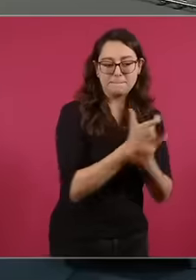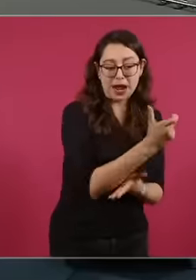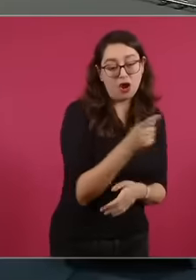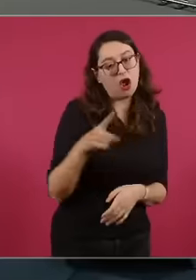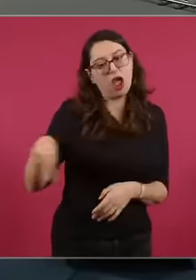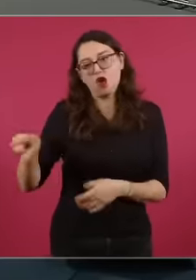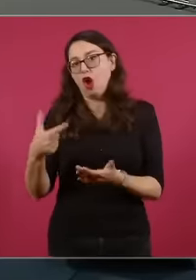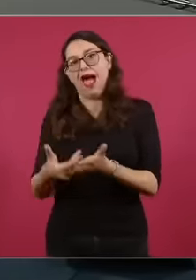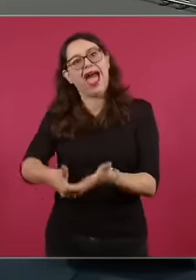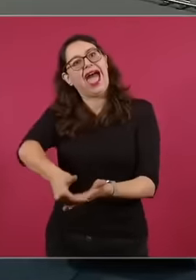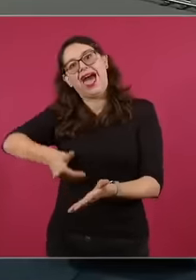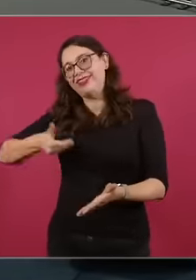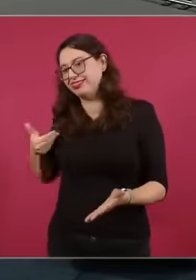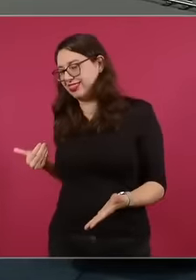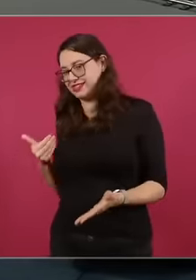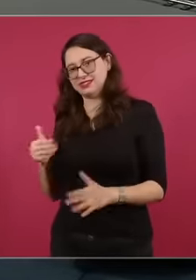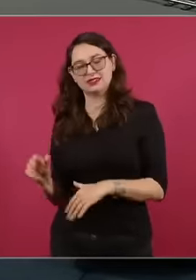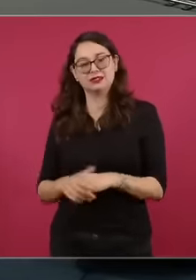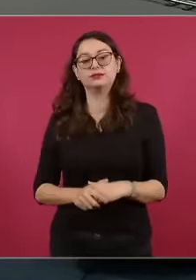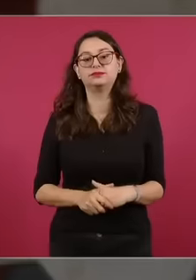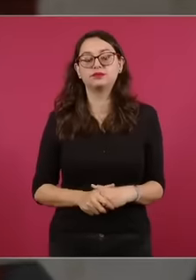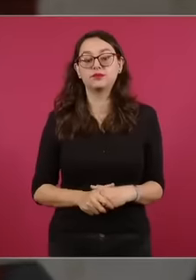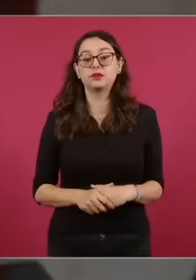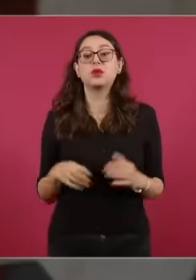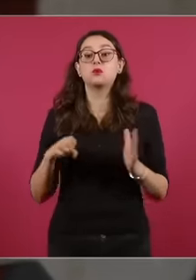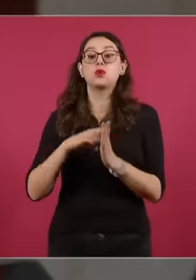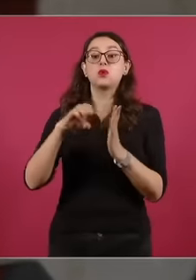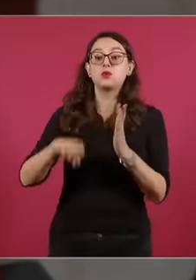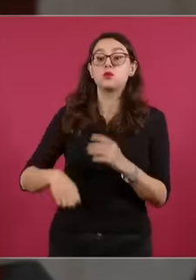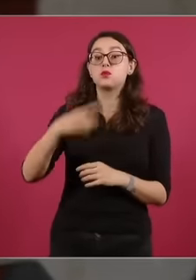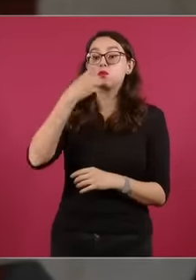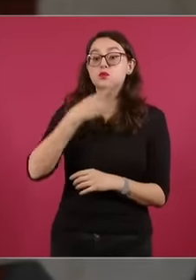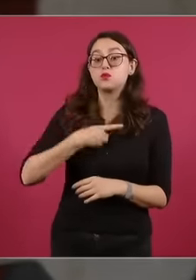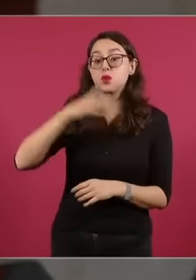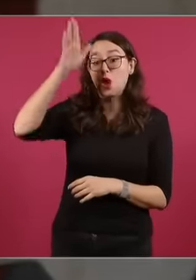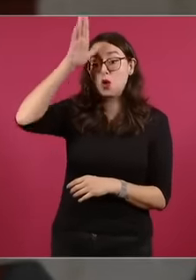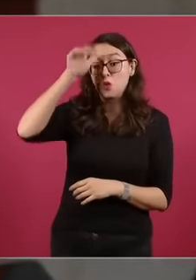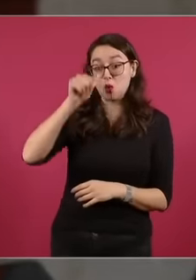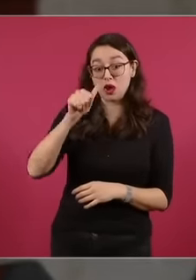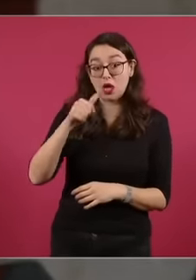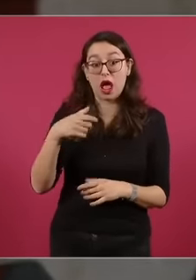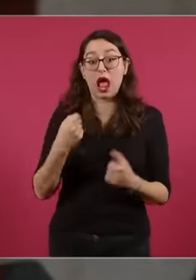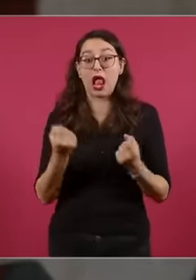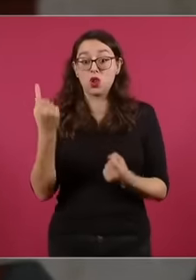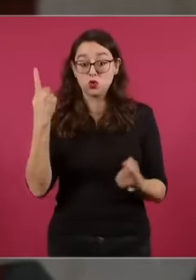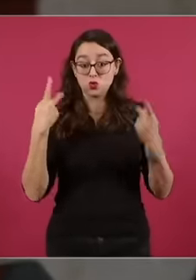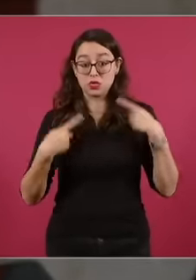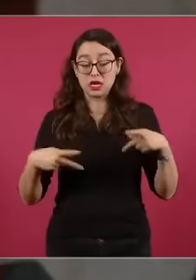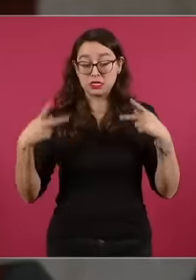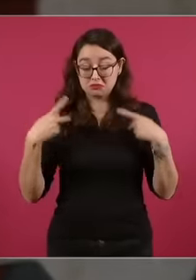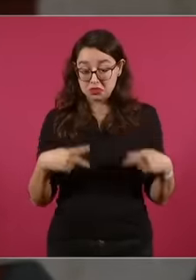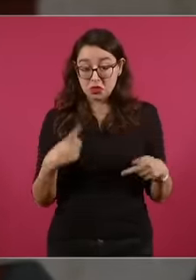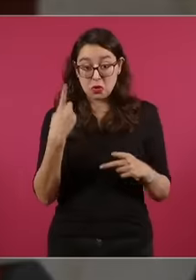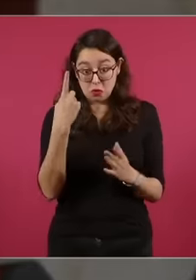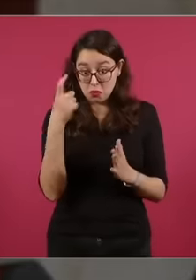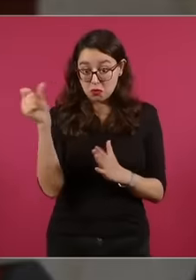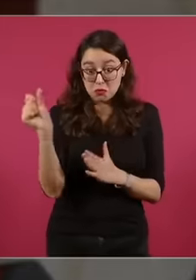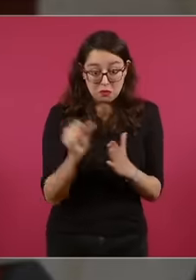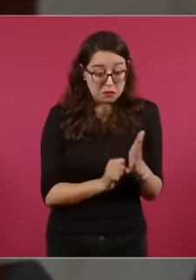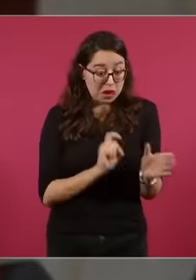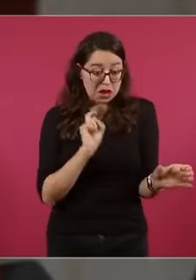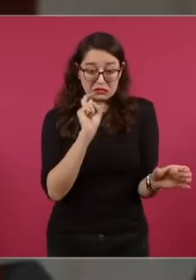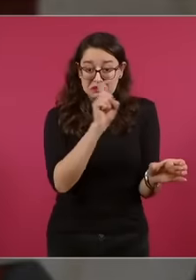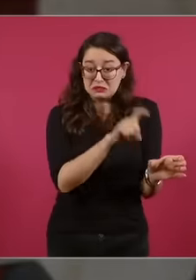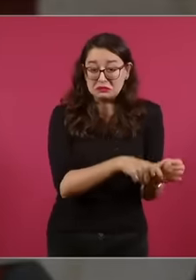ejemplo, en el acuerdo que hicieron, me comentan que hay trabajadores que tenían un mes y les dieron sus 3 meses de ley. Y